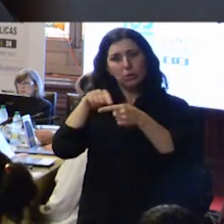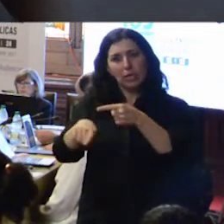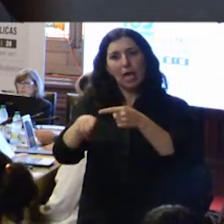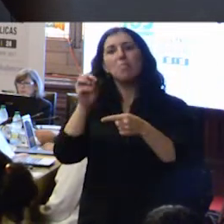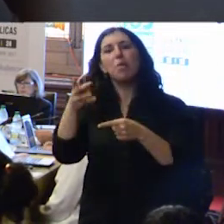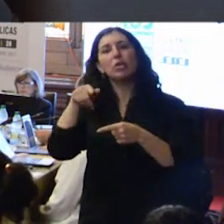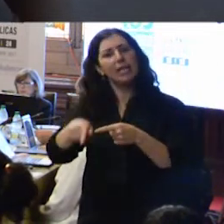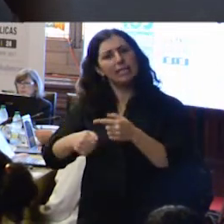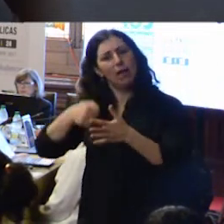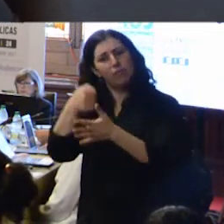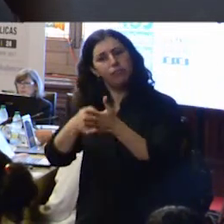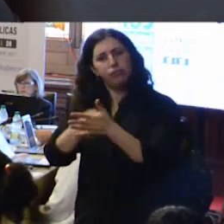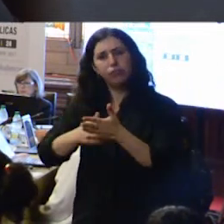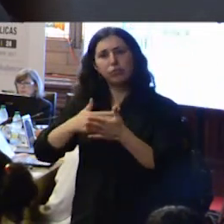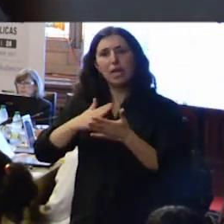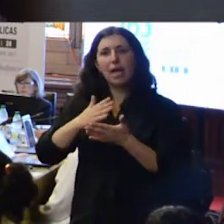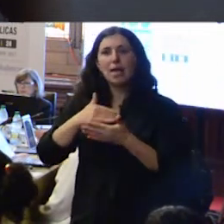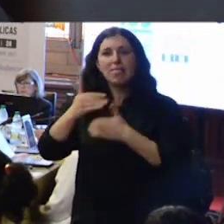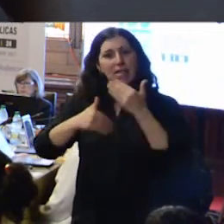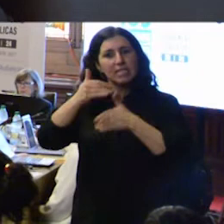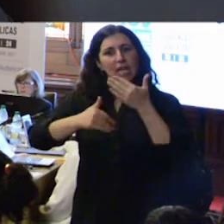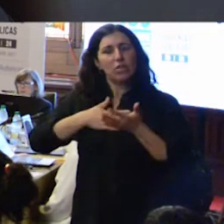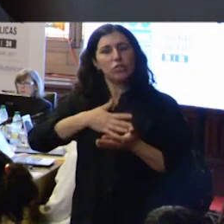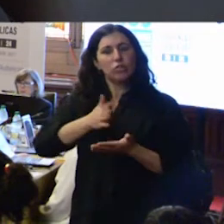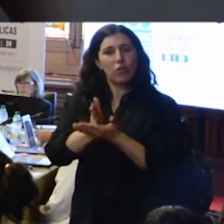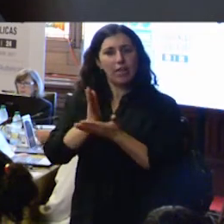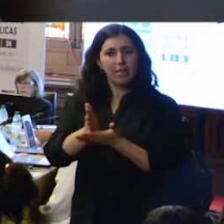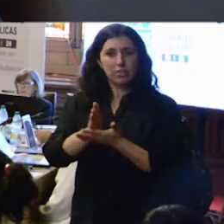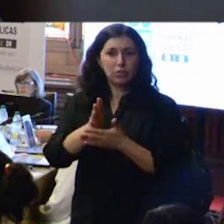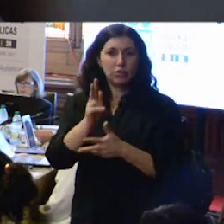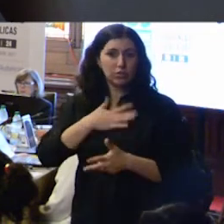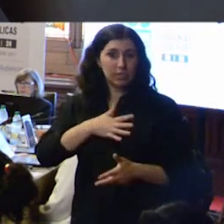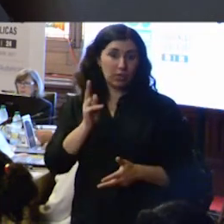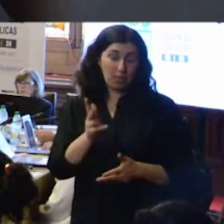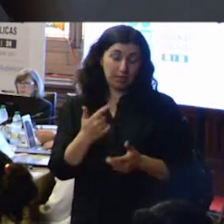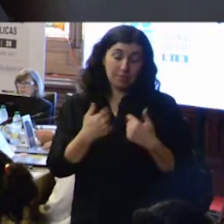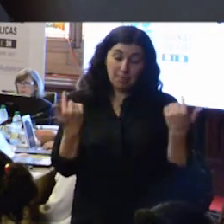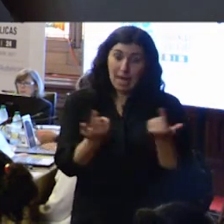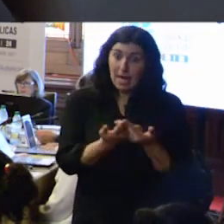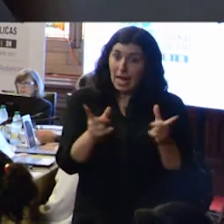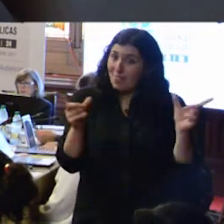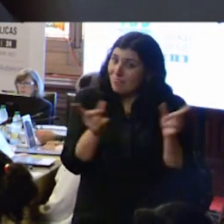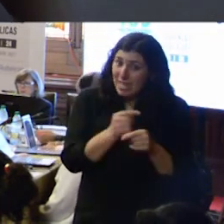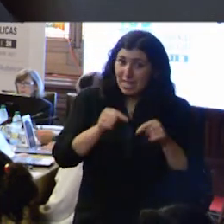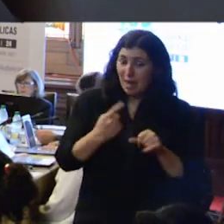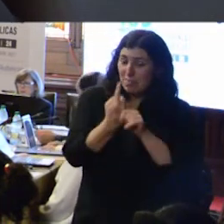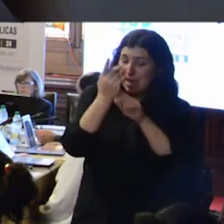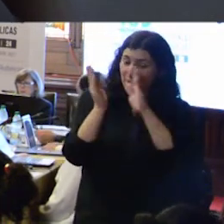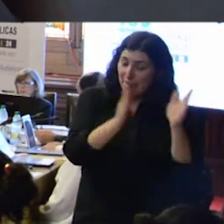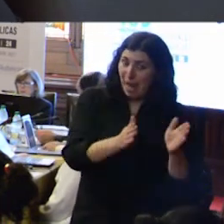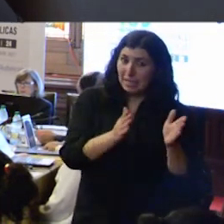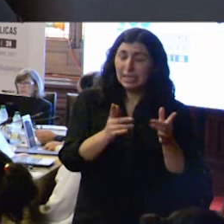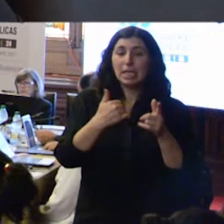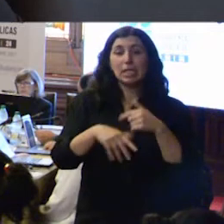desarrollo urbano ordenado. Debo decirles, digamos, para tratar de finalizar esta primera parte de la intervención, que la Defensoría del